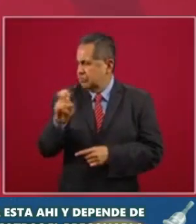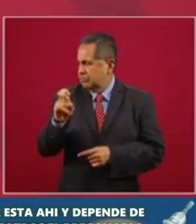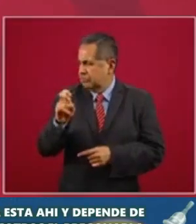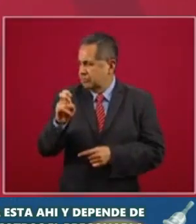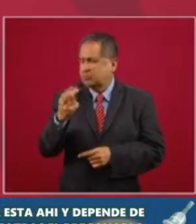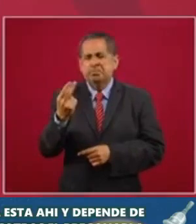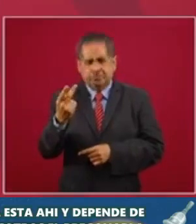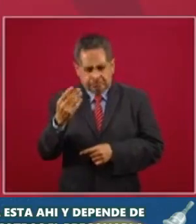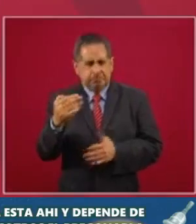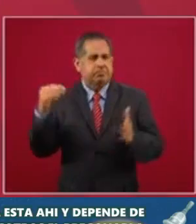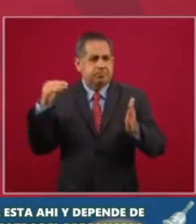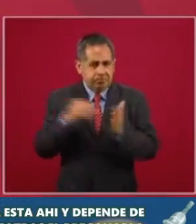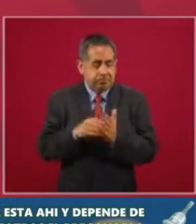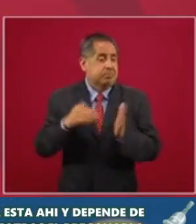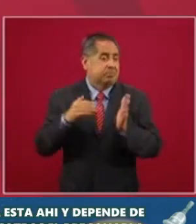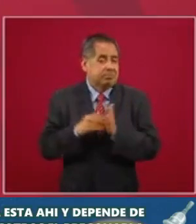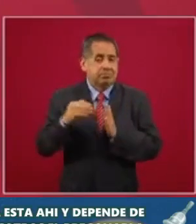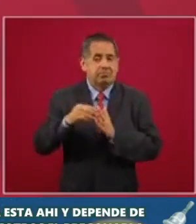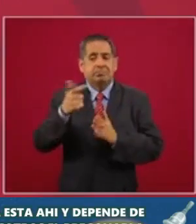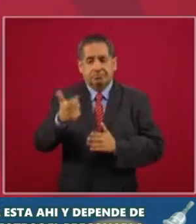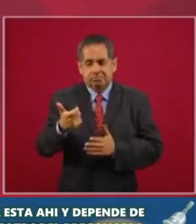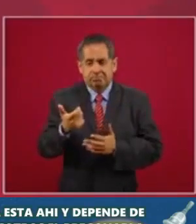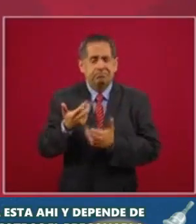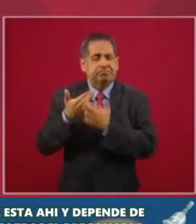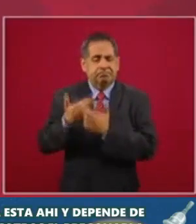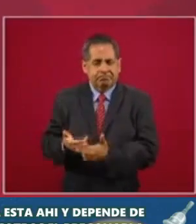225 mil millones de pesos